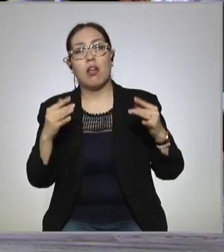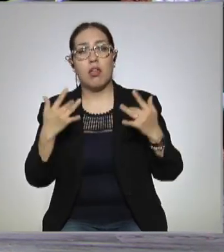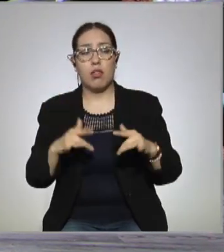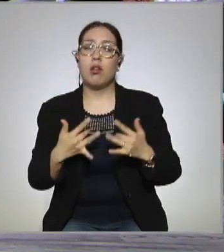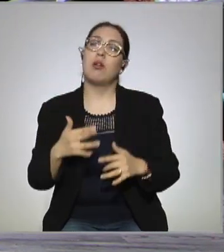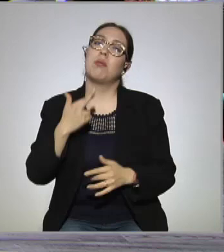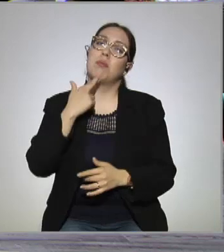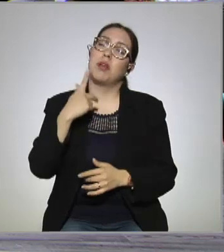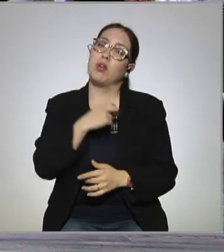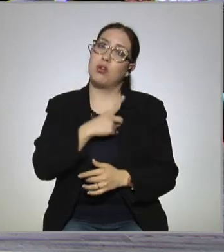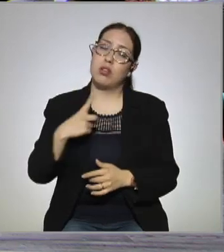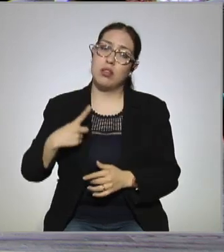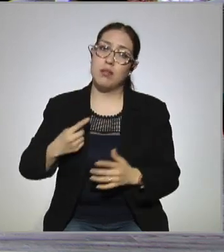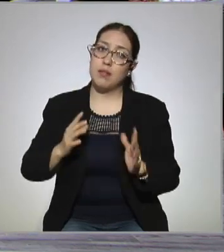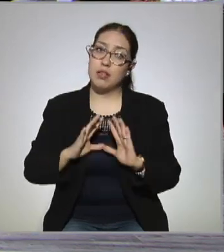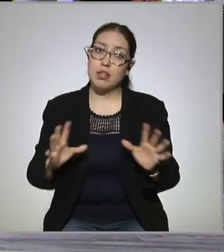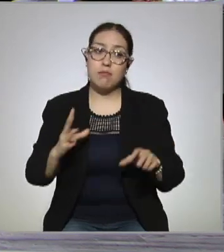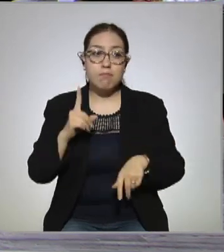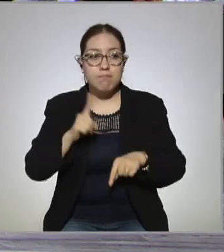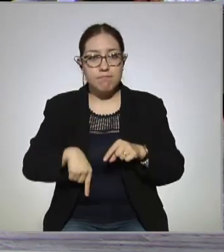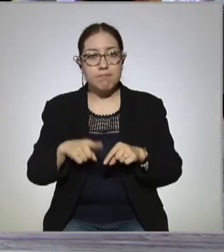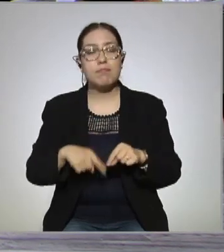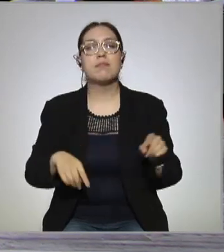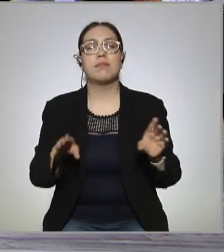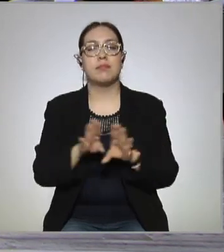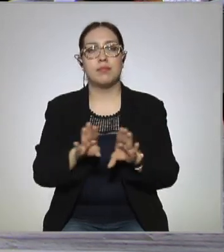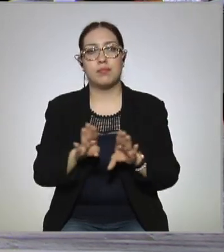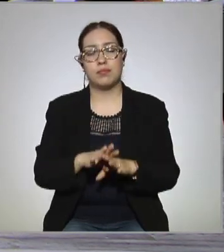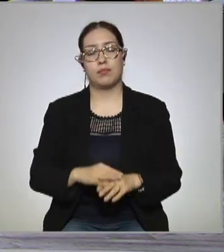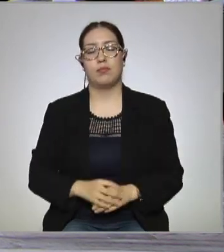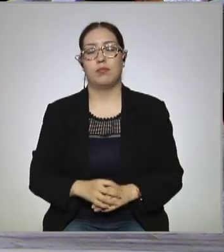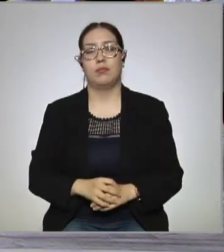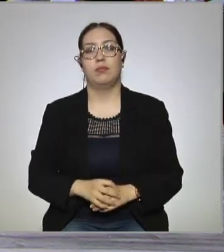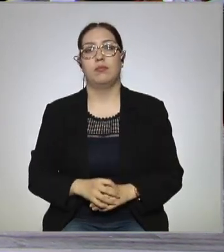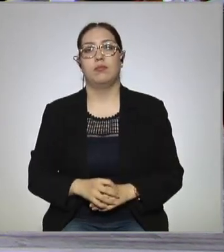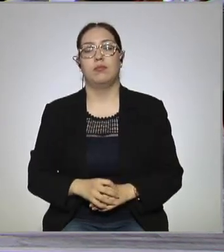que lo conducente es solucionarlo de una vez por todas, ¿no? El concepto,